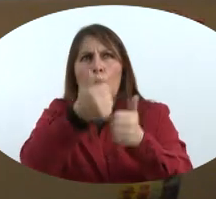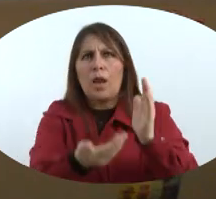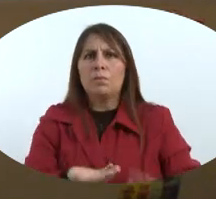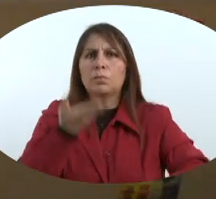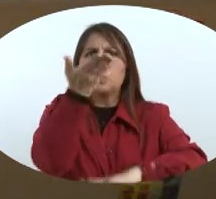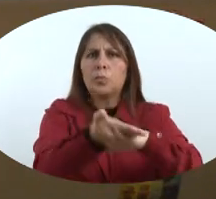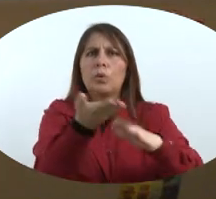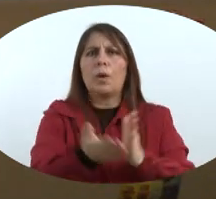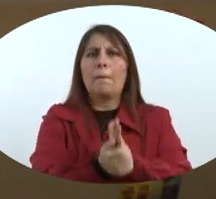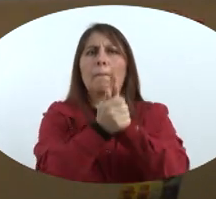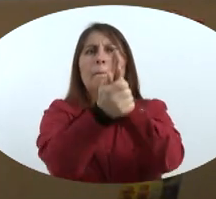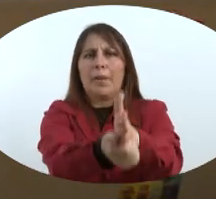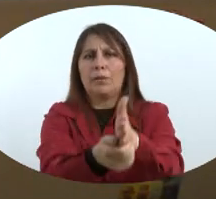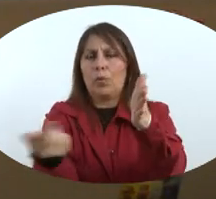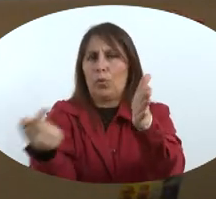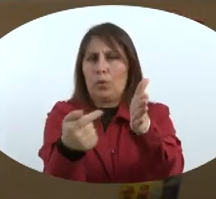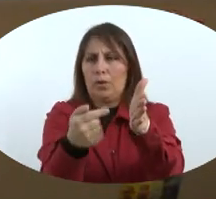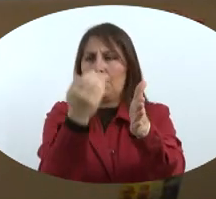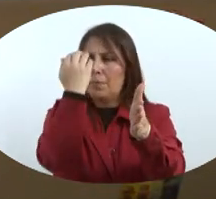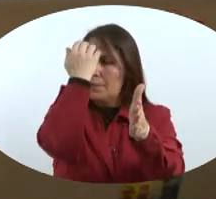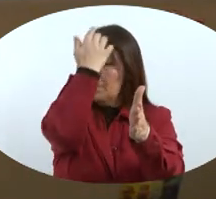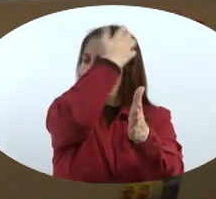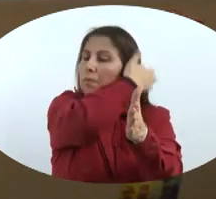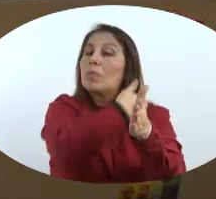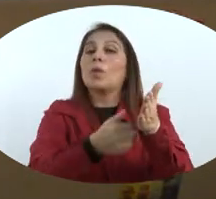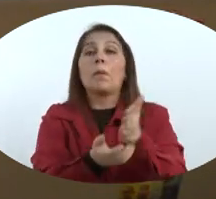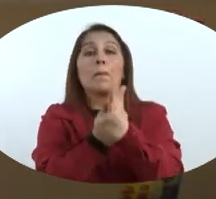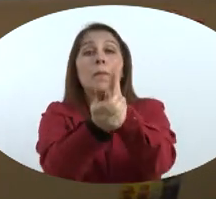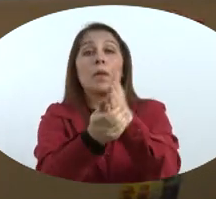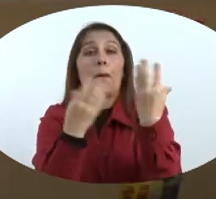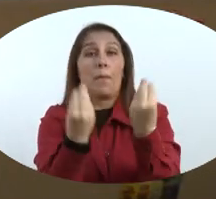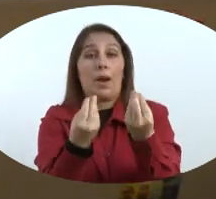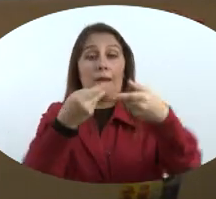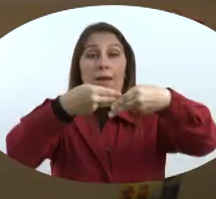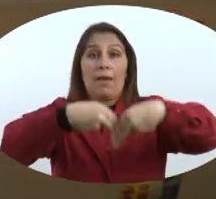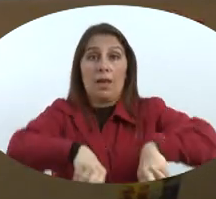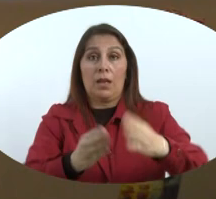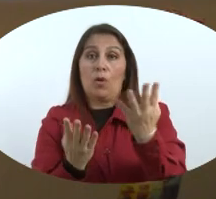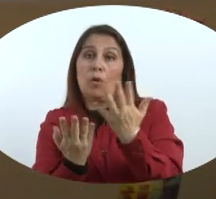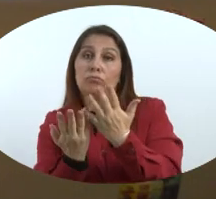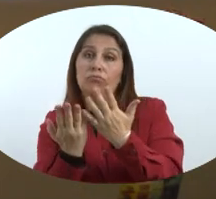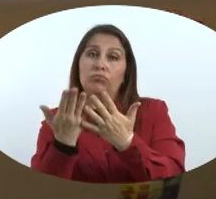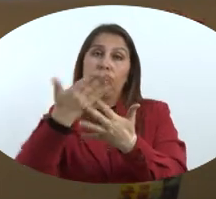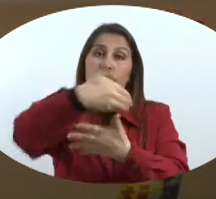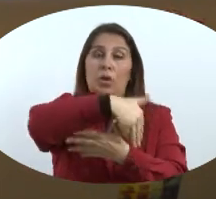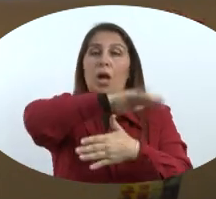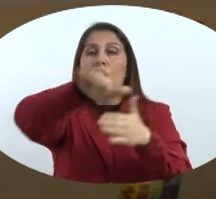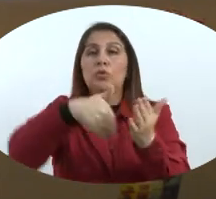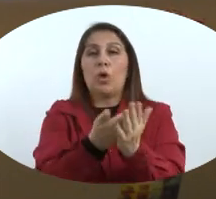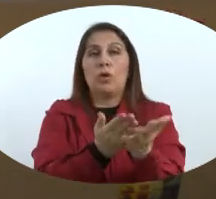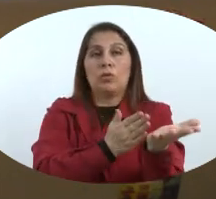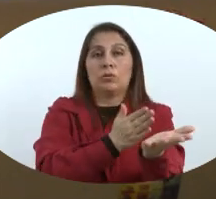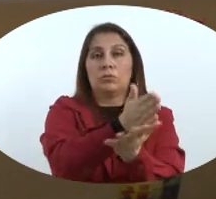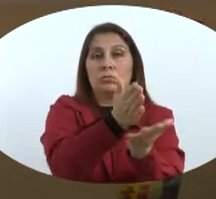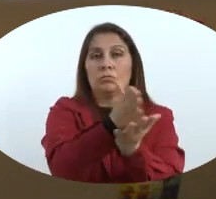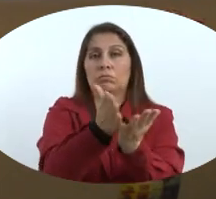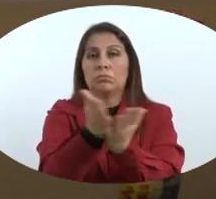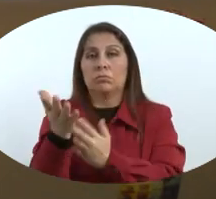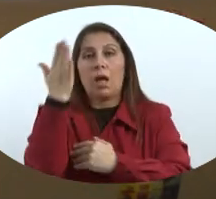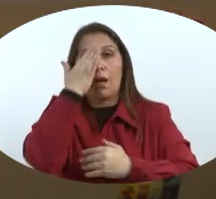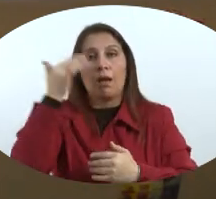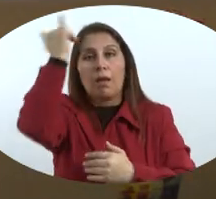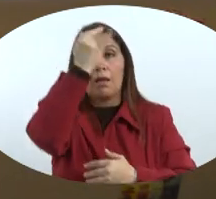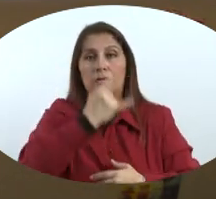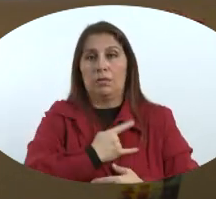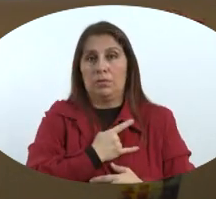metodología como una metodología para para que el género sea transversal a todos los programas académicos de la